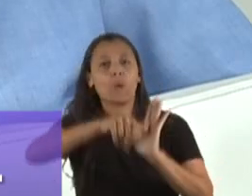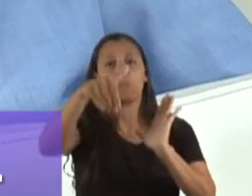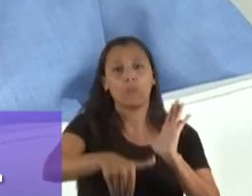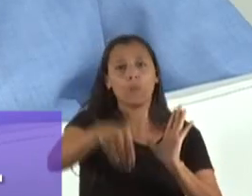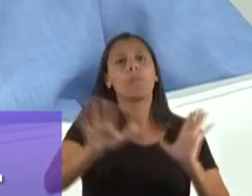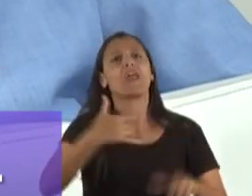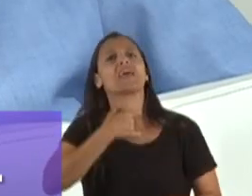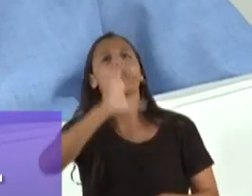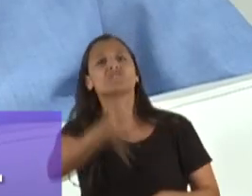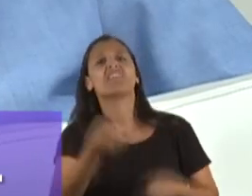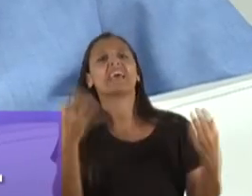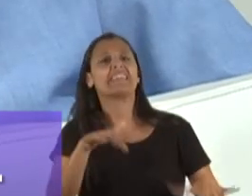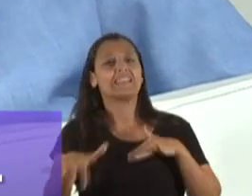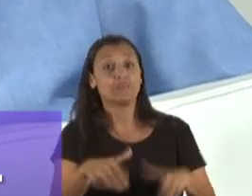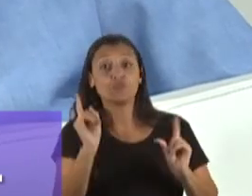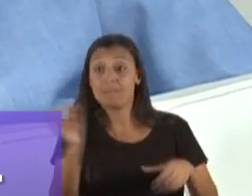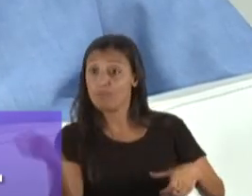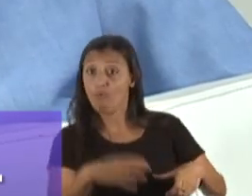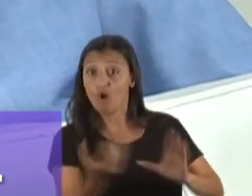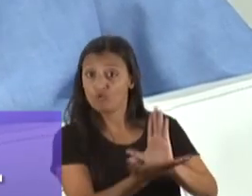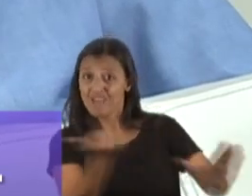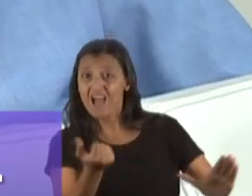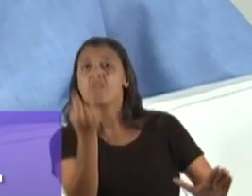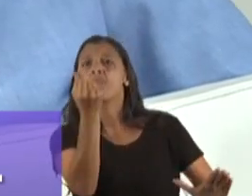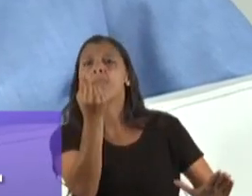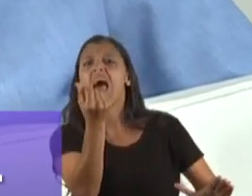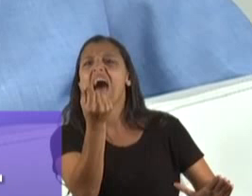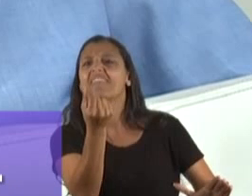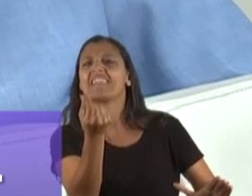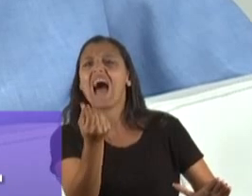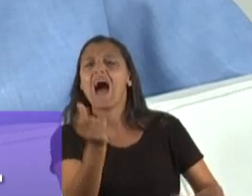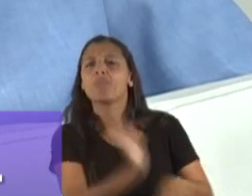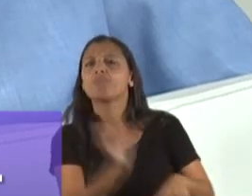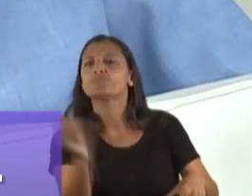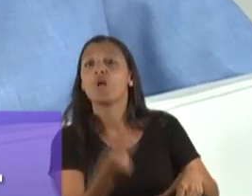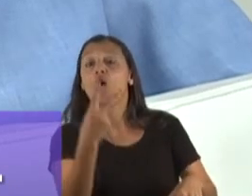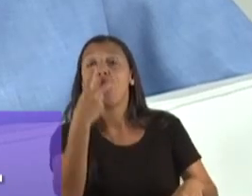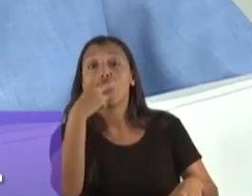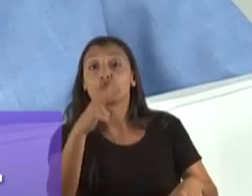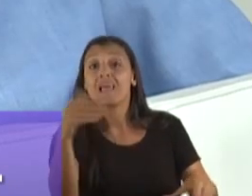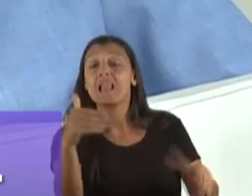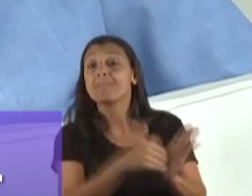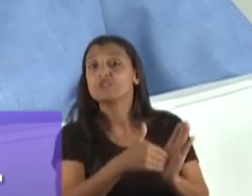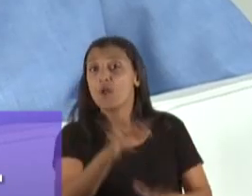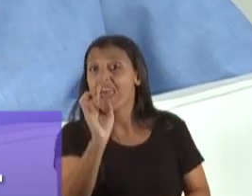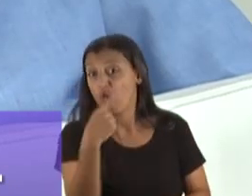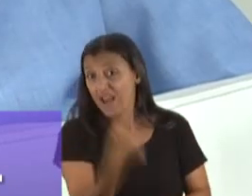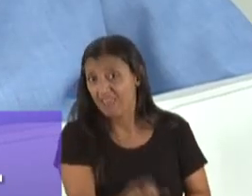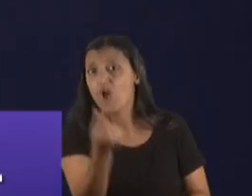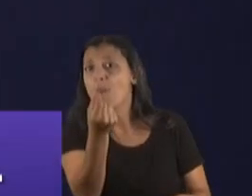ir ese dinero, hacia dónde va a ir ese dinero que se va a ahorrar de 2.000 millones de dólares, fue la cifra que usted